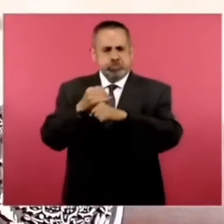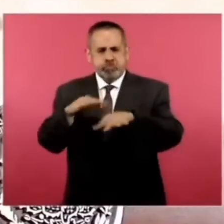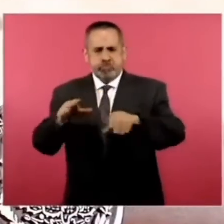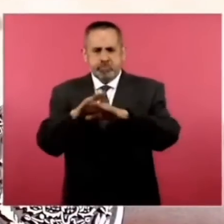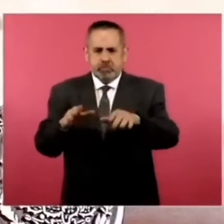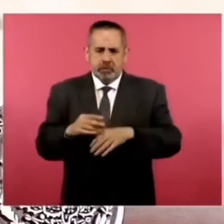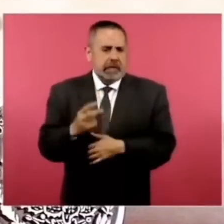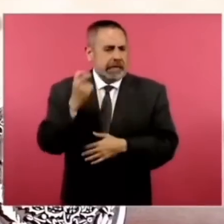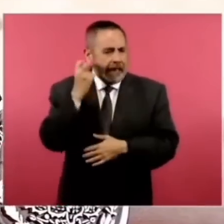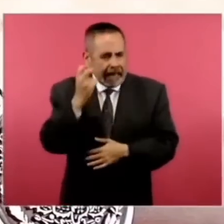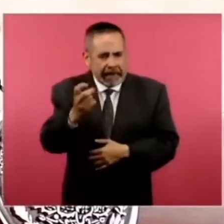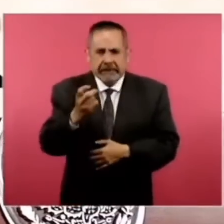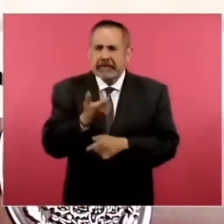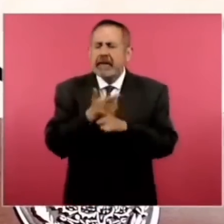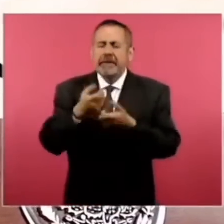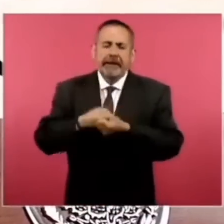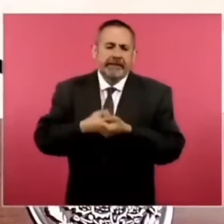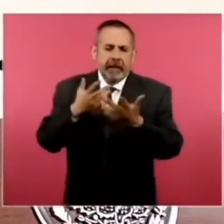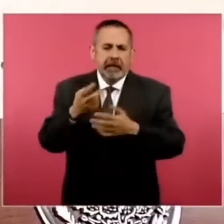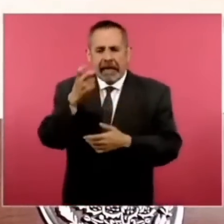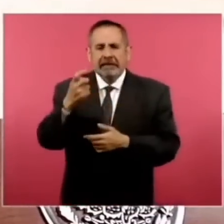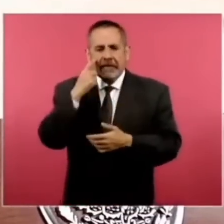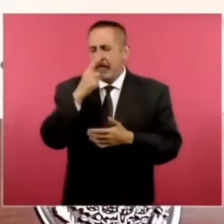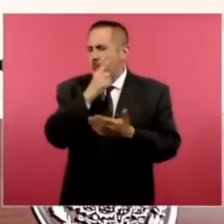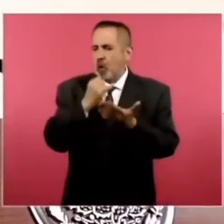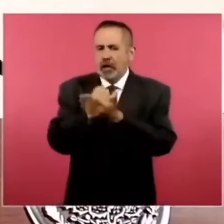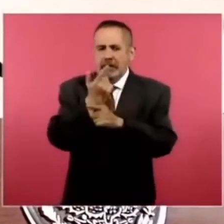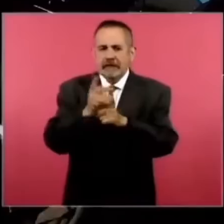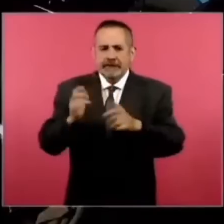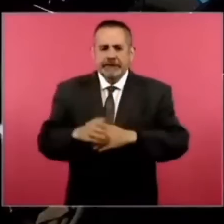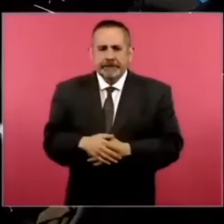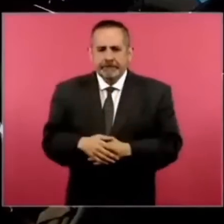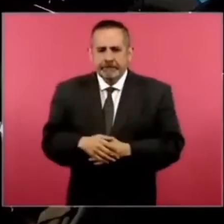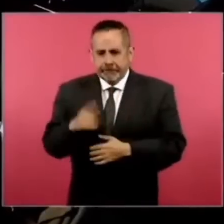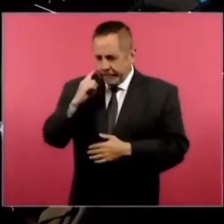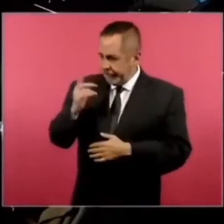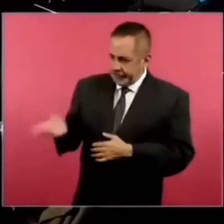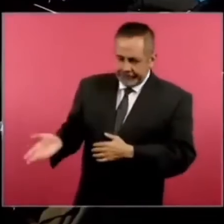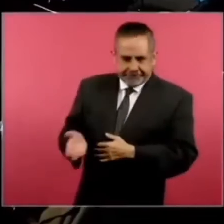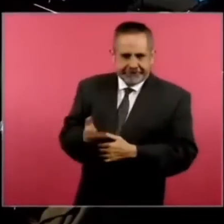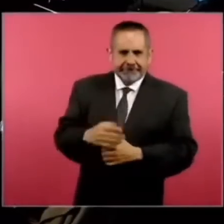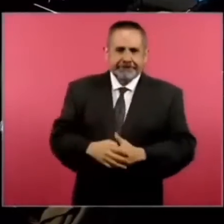Esa es la libertad y esa es la democracia. A ver, entonces.